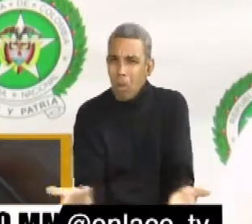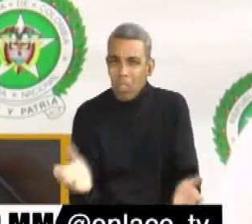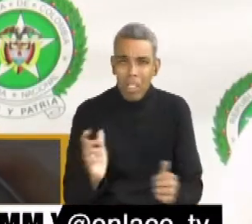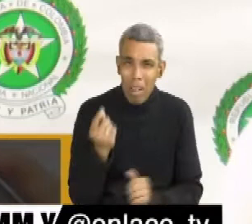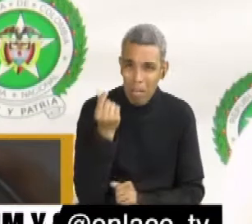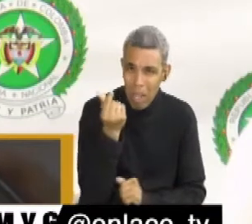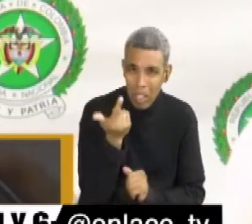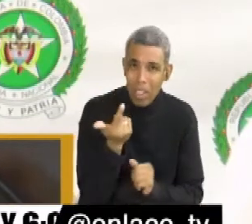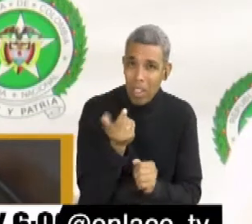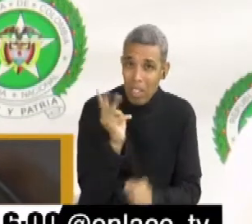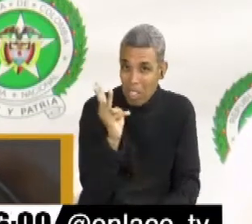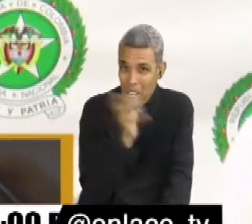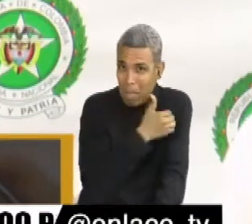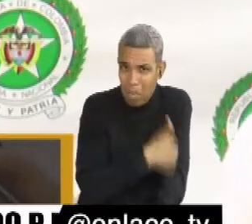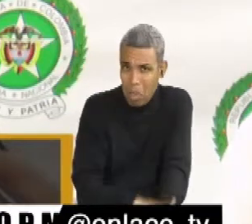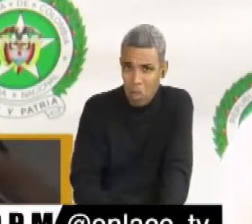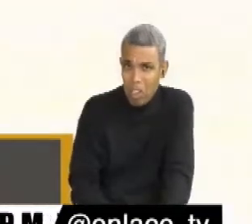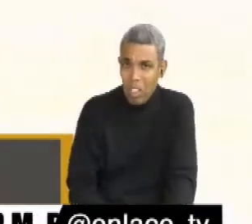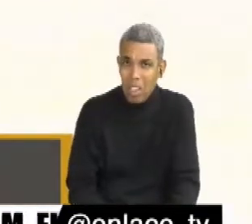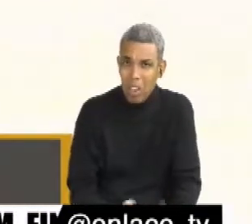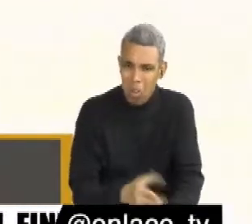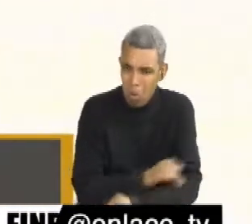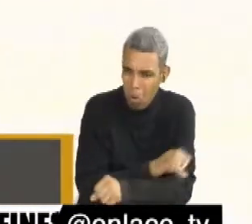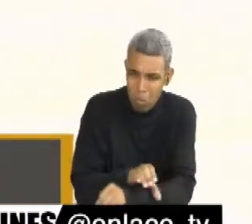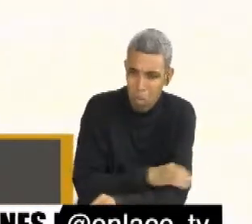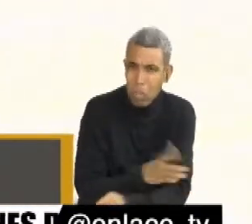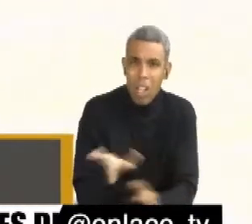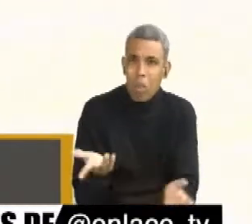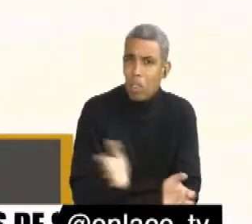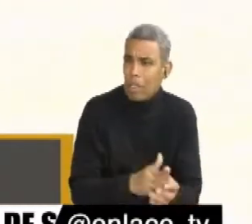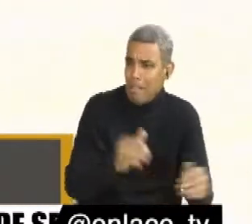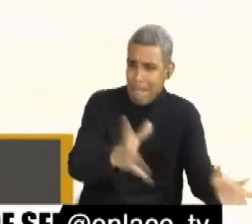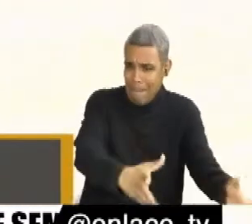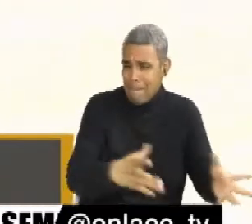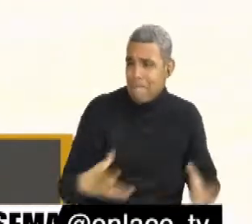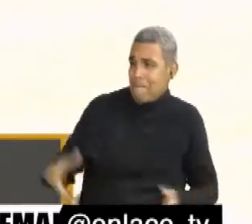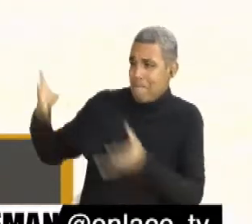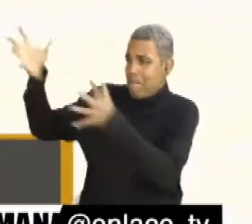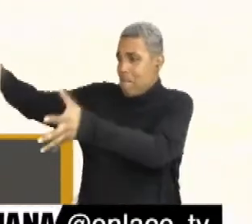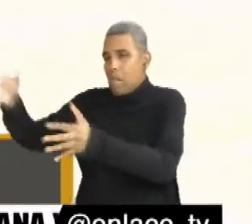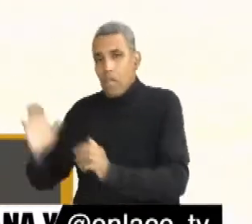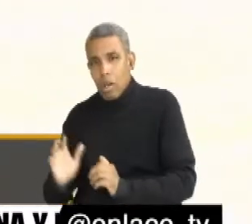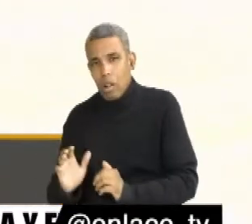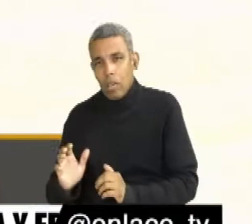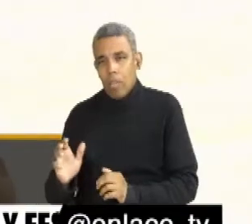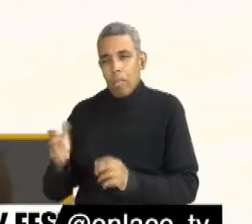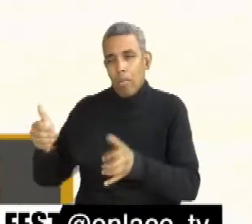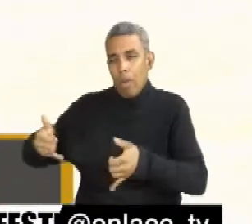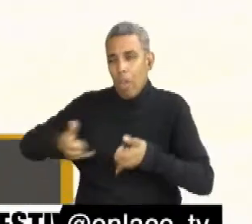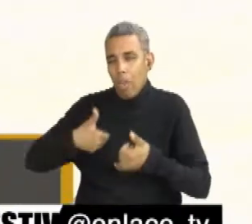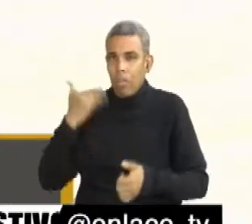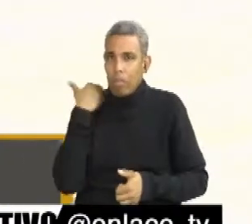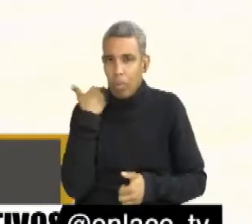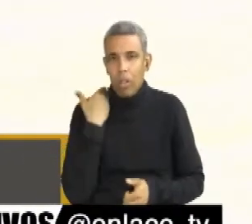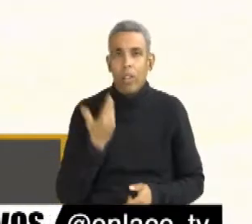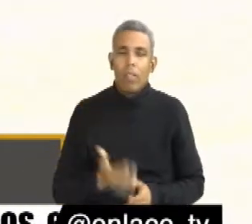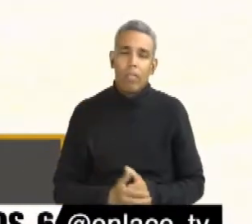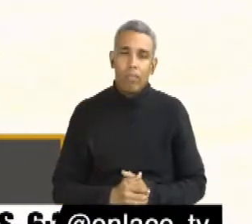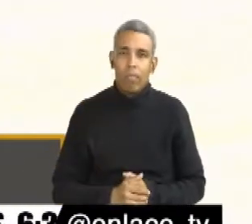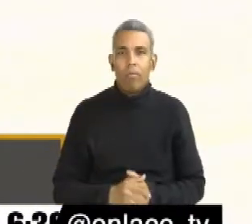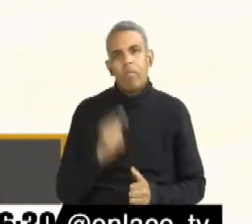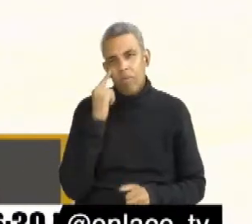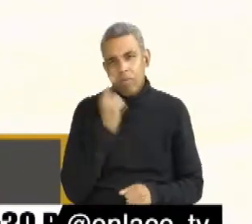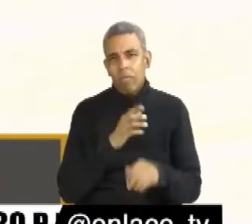se encontraba su familiar detenido. Y esas son algunas recomendaciones que hicieron las autoridades precisamente para que los ciudadanos